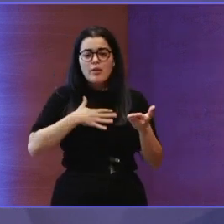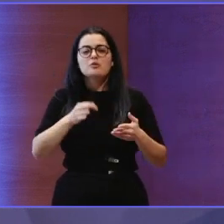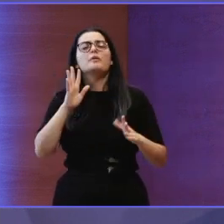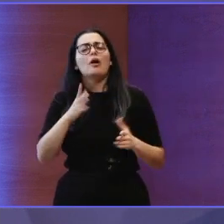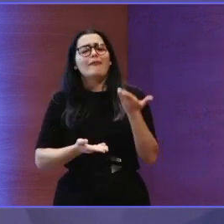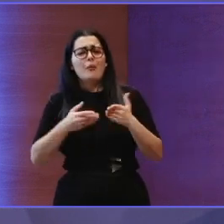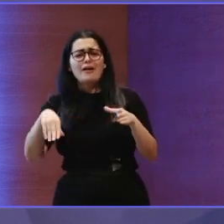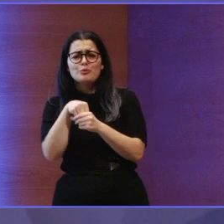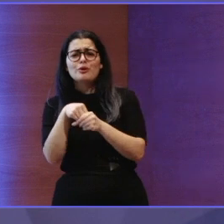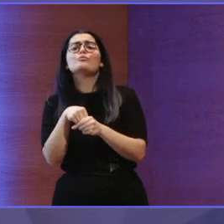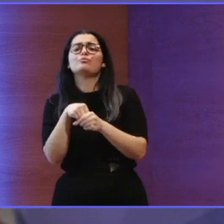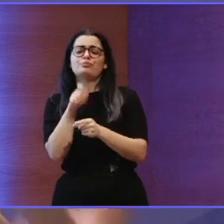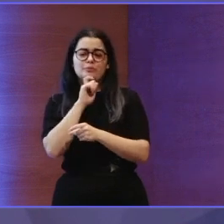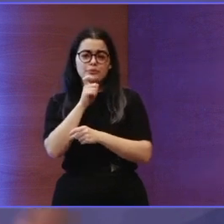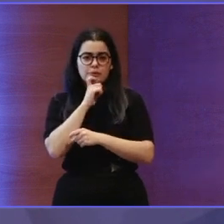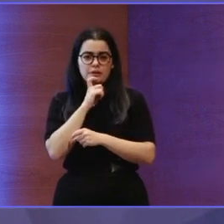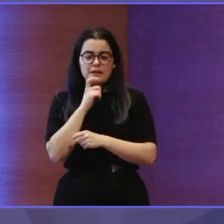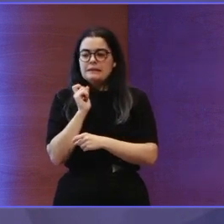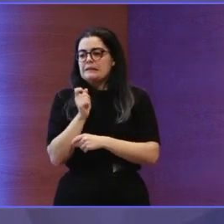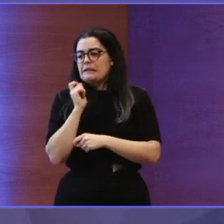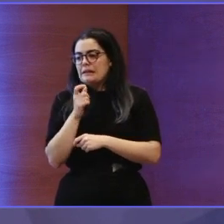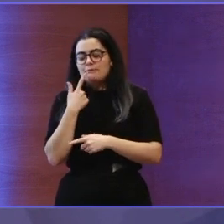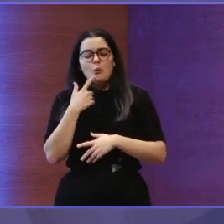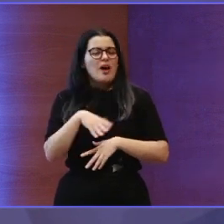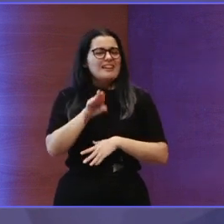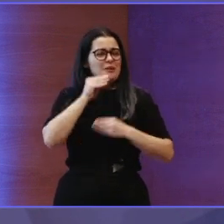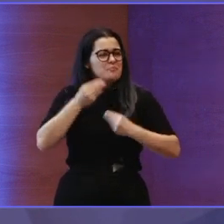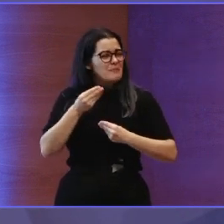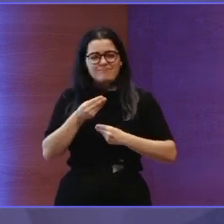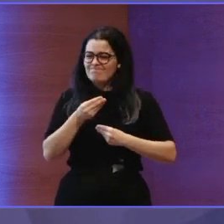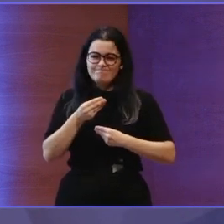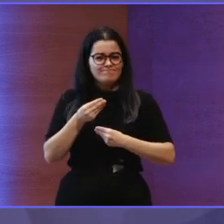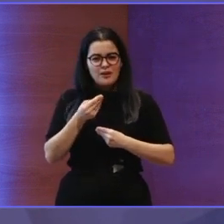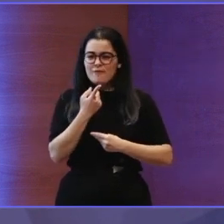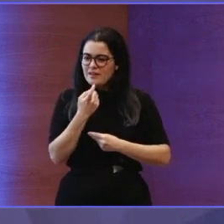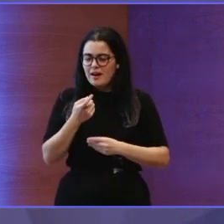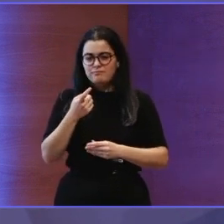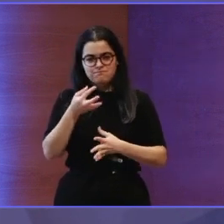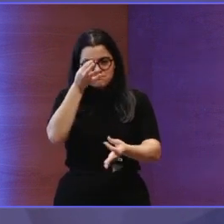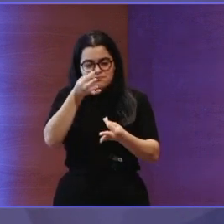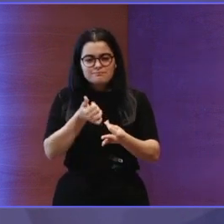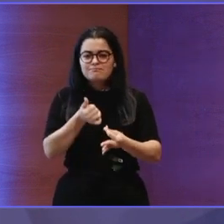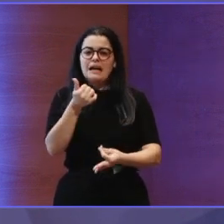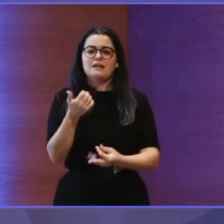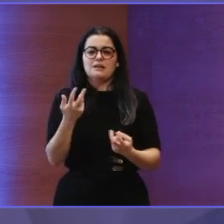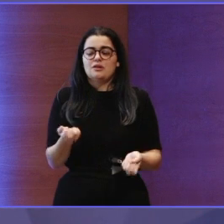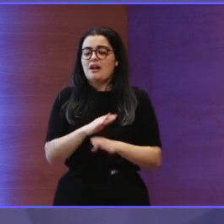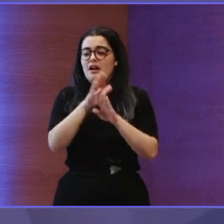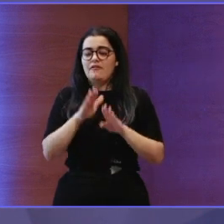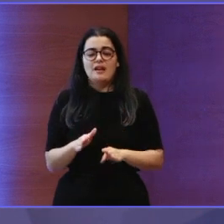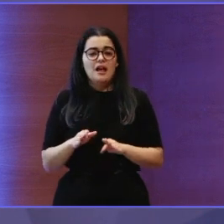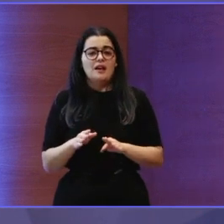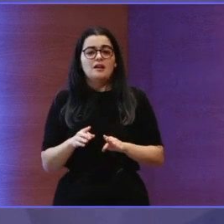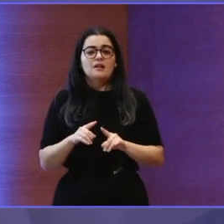como como medir Entonces yo creo que tenemos tantos sobreentendidos y malentendidos que bueno Pues será función del